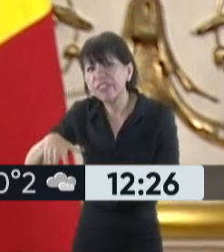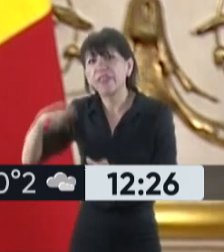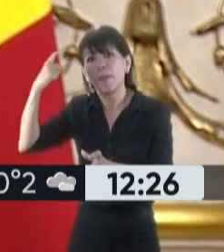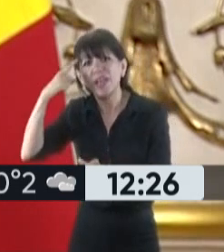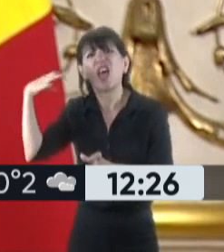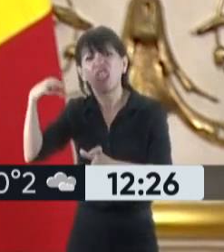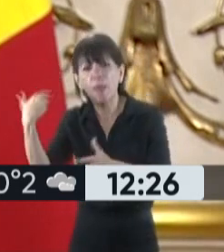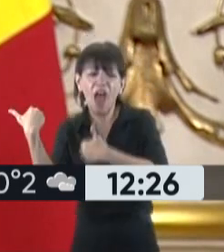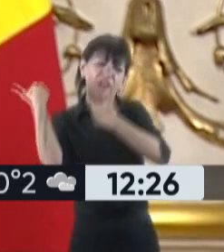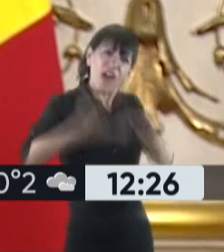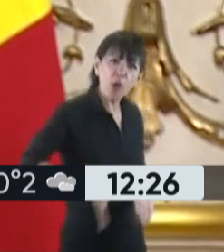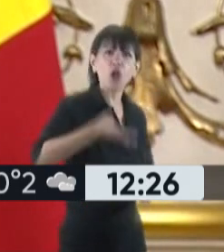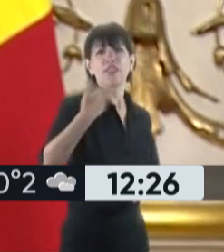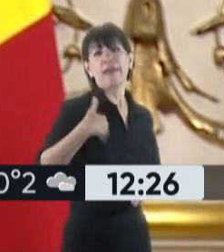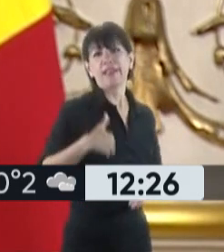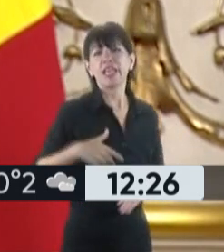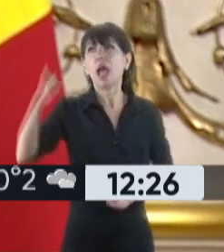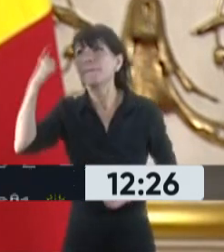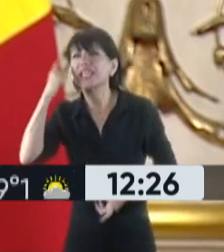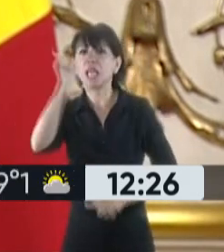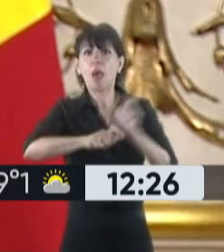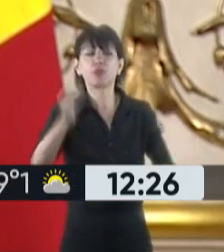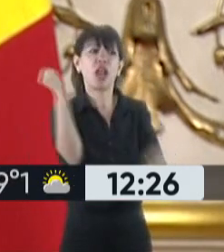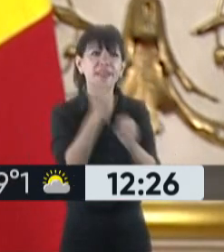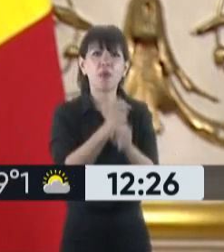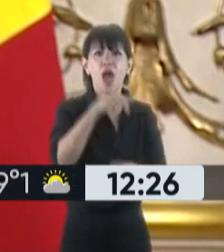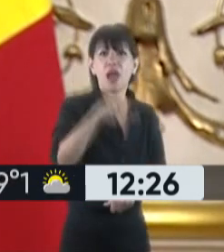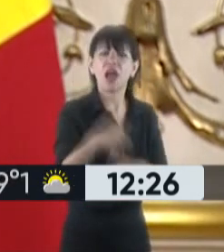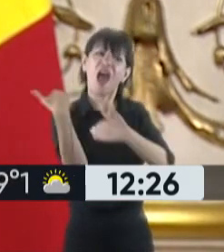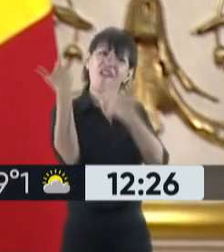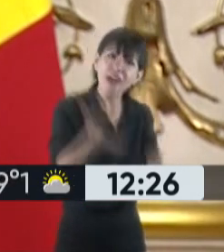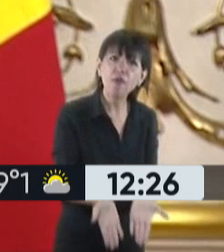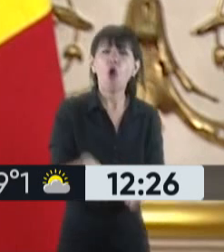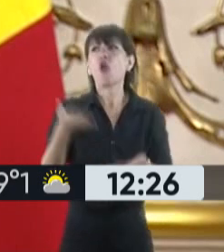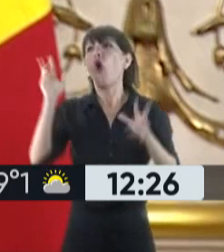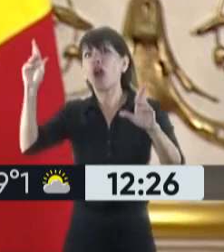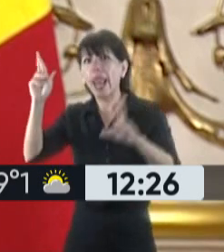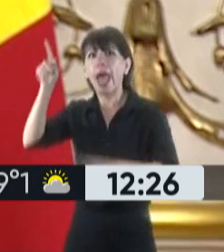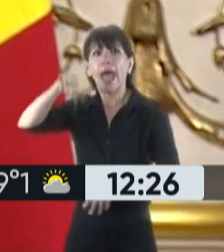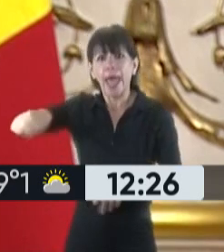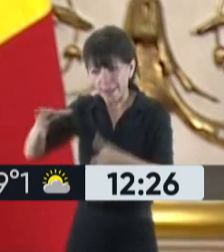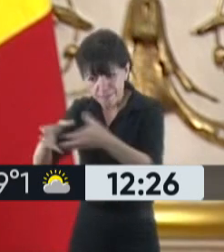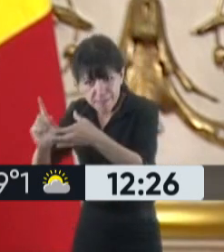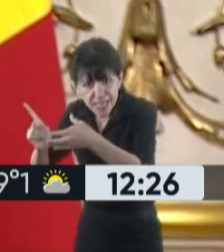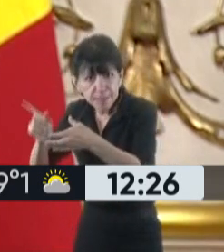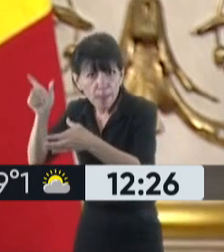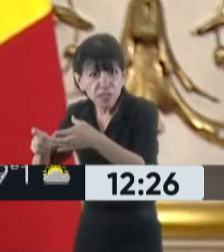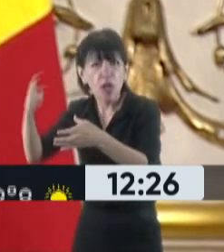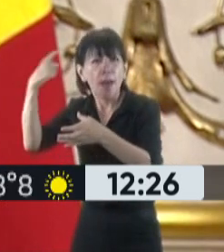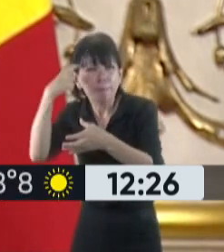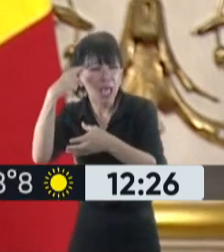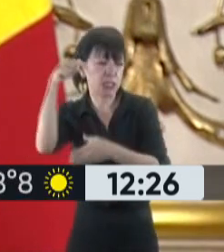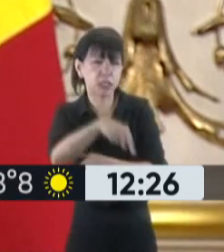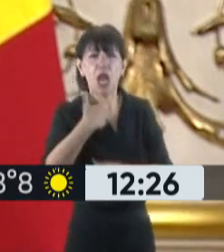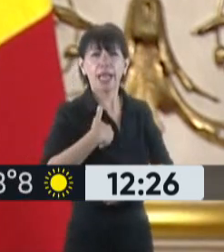en los que trabajan en este país, piensan en los que han quedado sumidos en la pobreza en este país, antes de pensar en sus